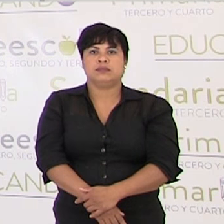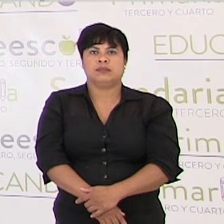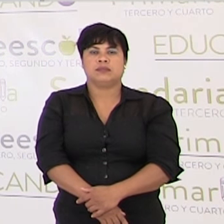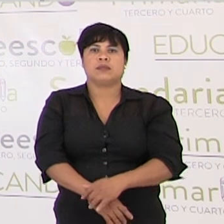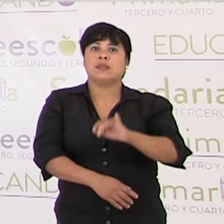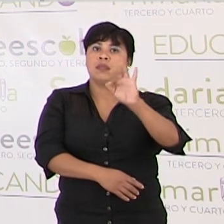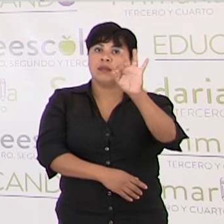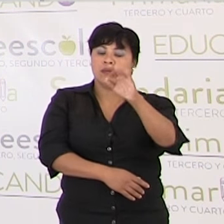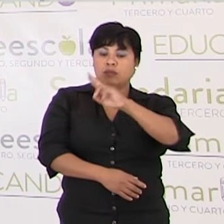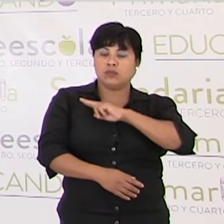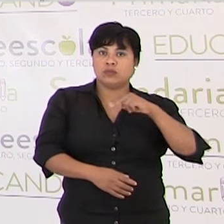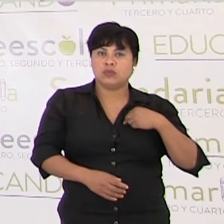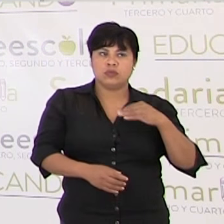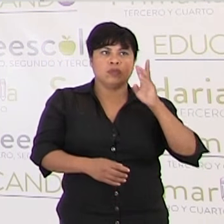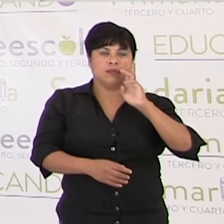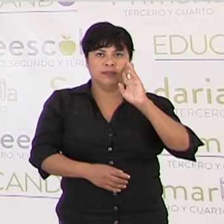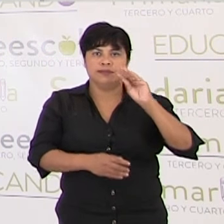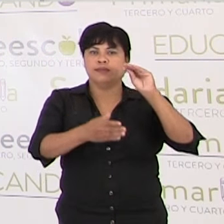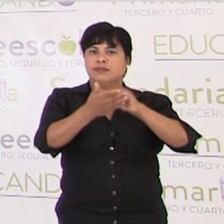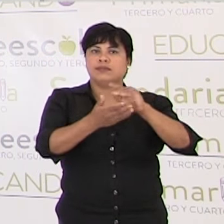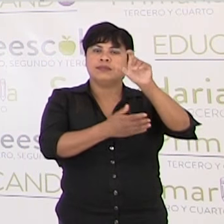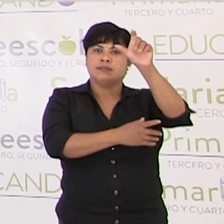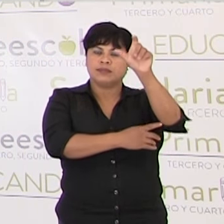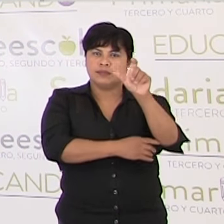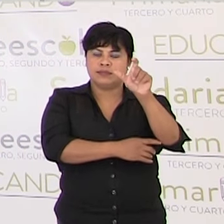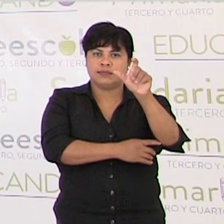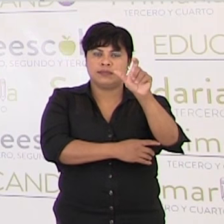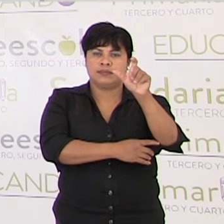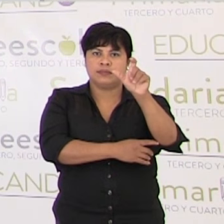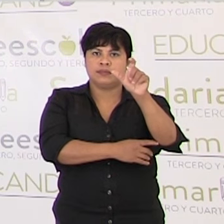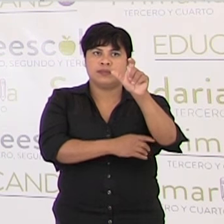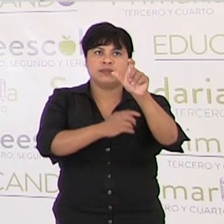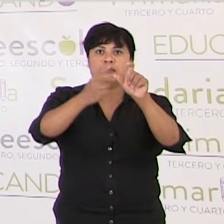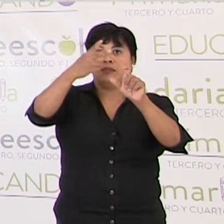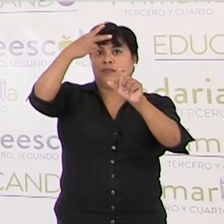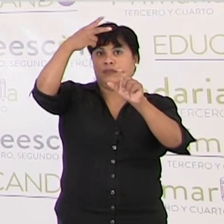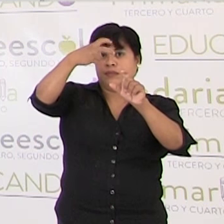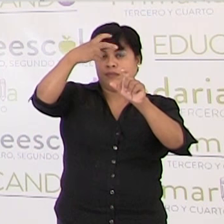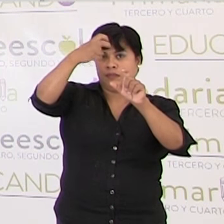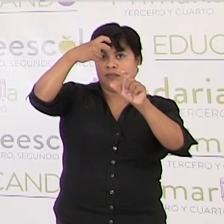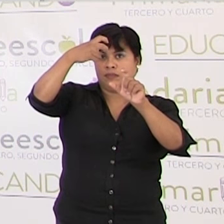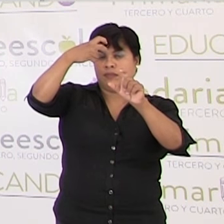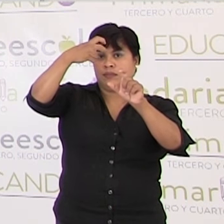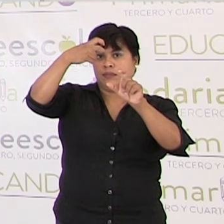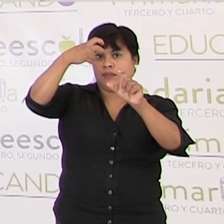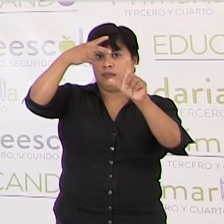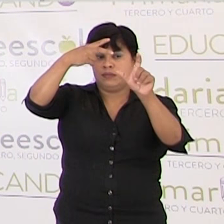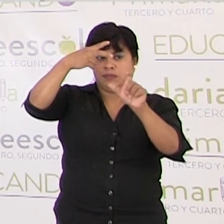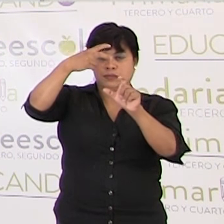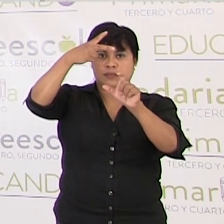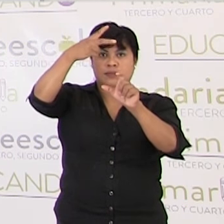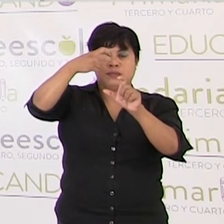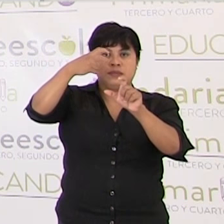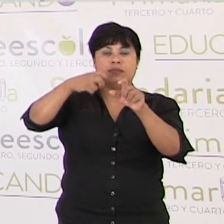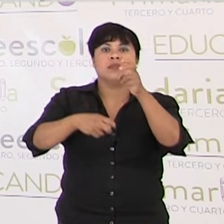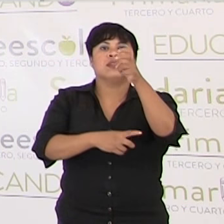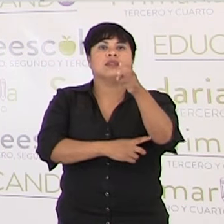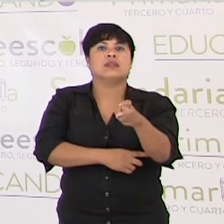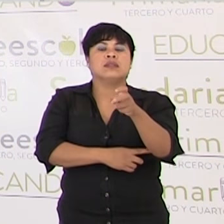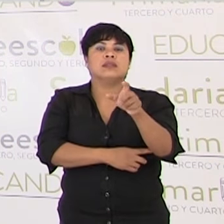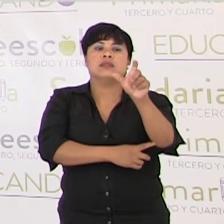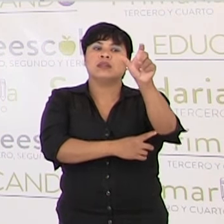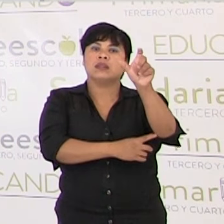Si nosotros ponemos una x al cubo o elevado a la tercera potencia, aquí nos